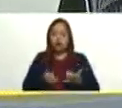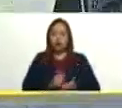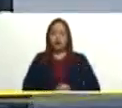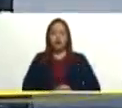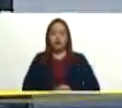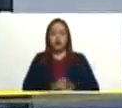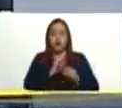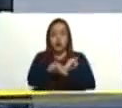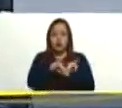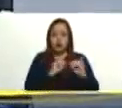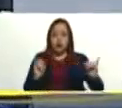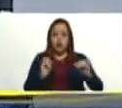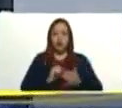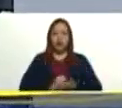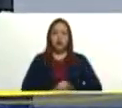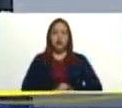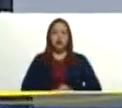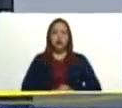concluir,